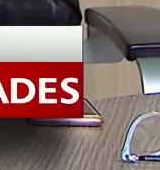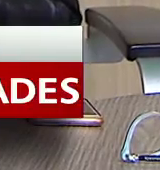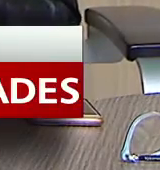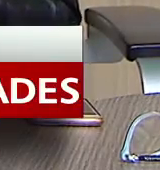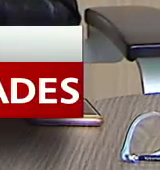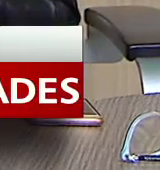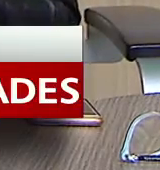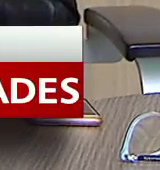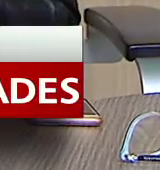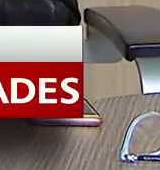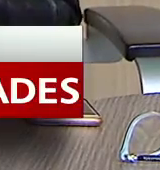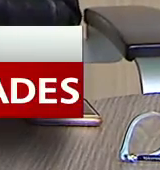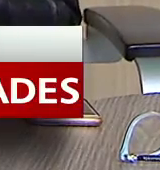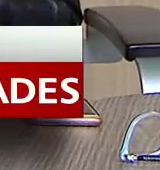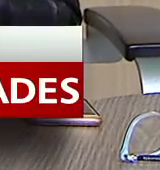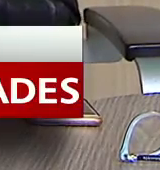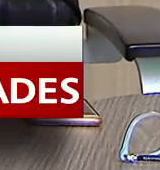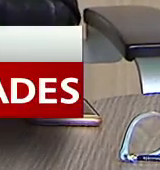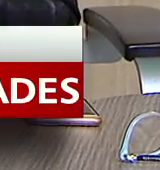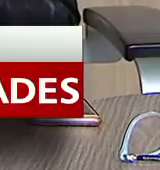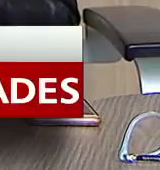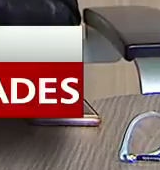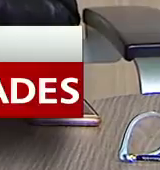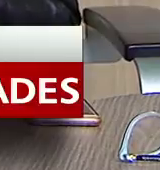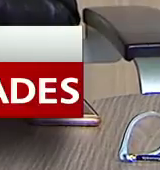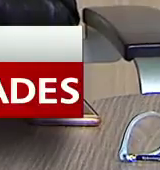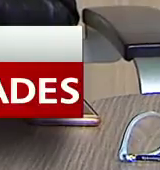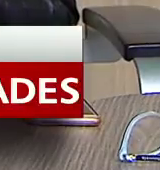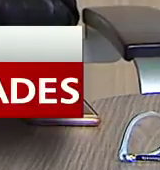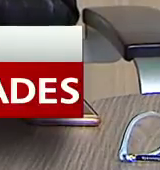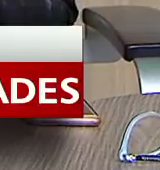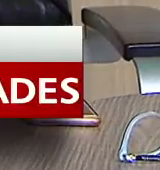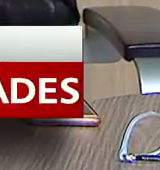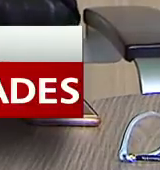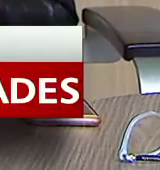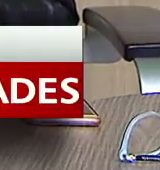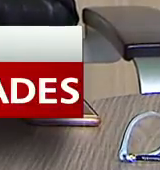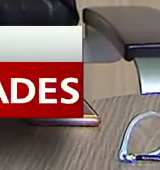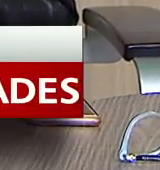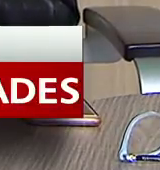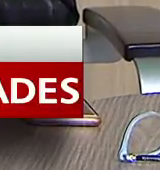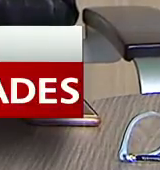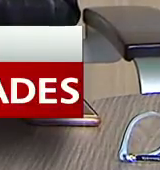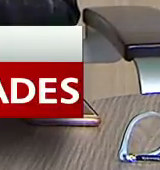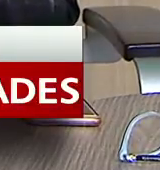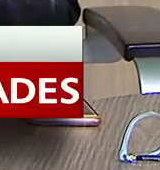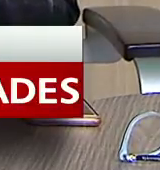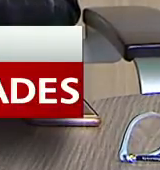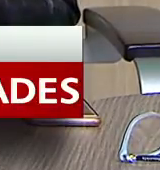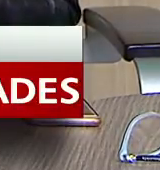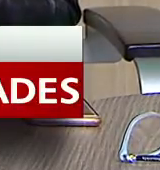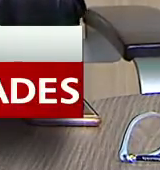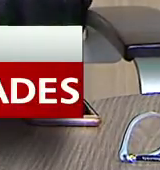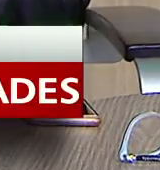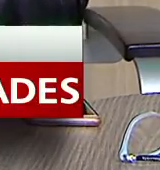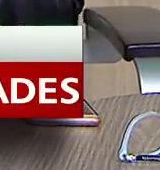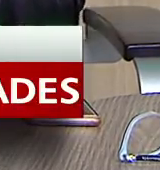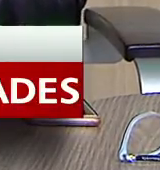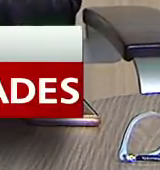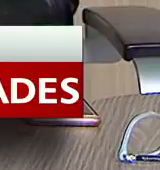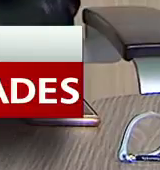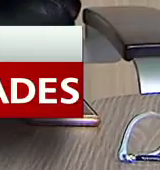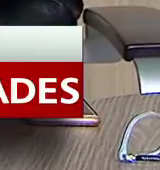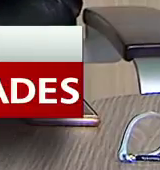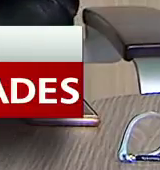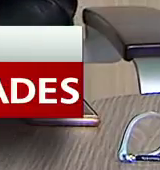la mamá del está exesposo cometiendo un delito? Están cometiendo un delito y hay que entambarlas. Así es, señor. Entonces yo creo que está